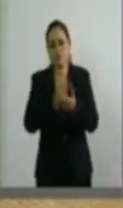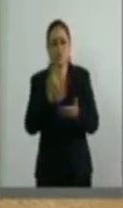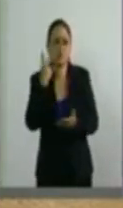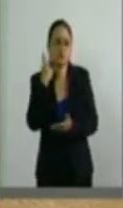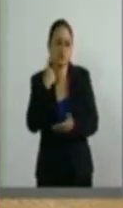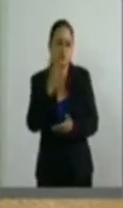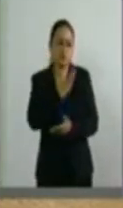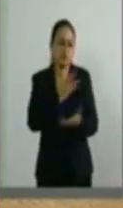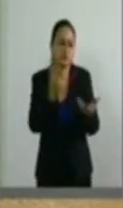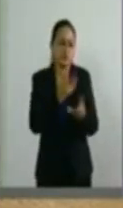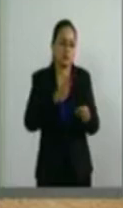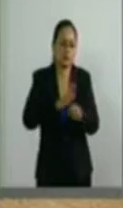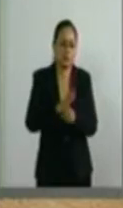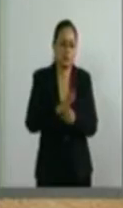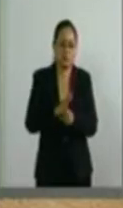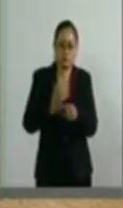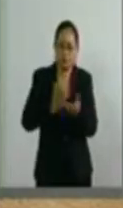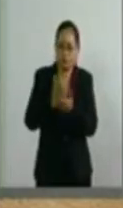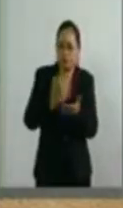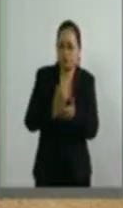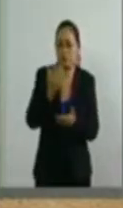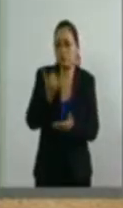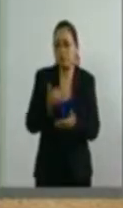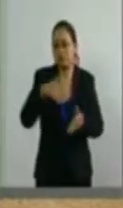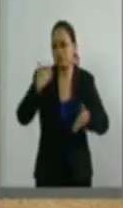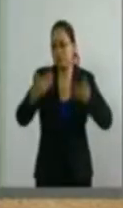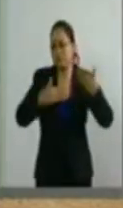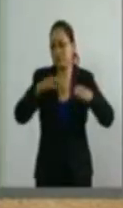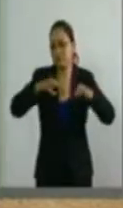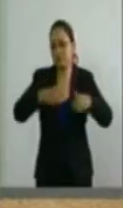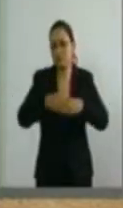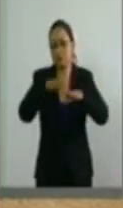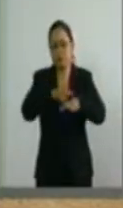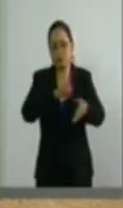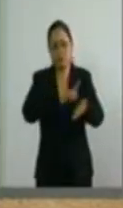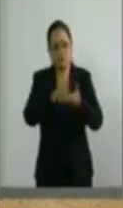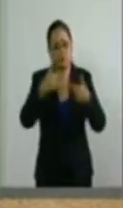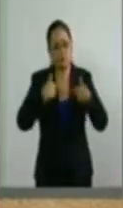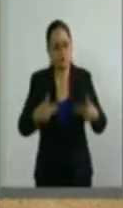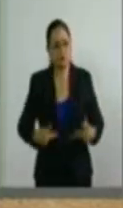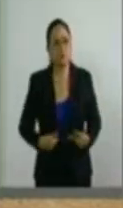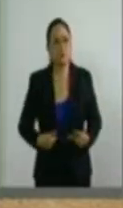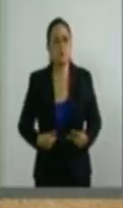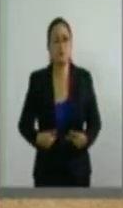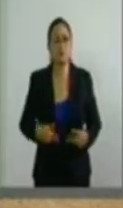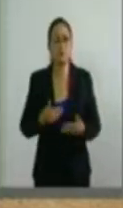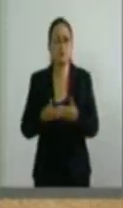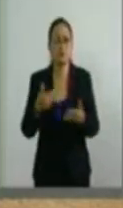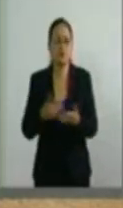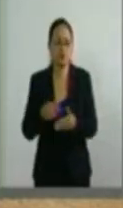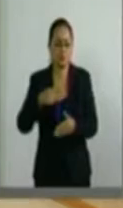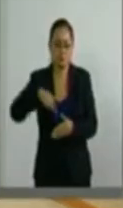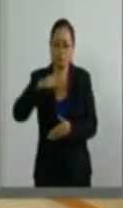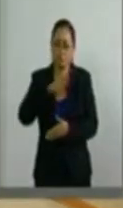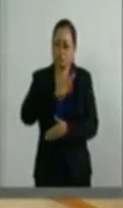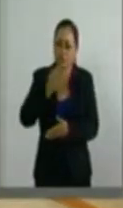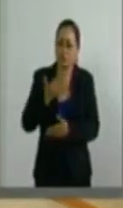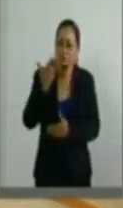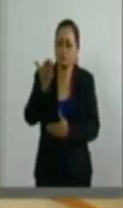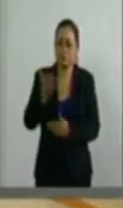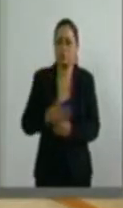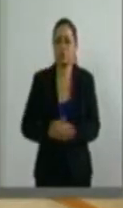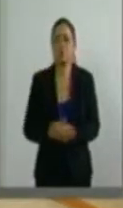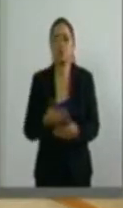públicas que permitan el acceso y el disfrute pleno a un derecho humano que hoy es exigible. Con